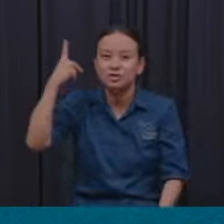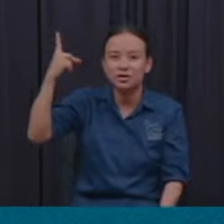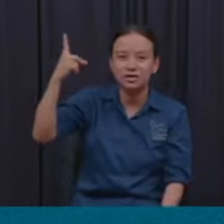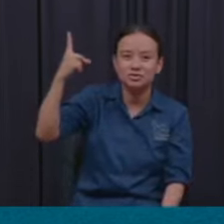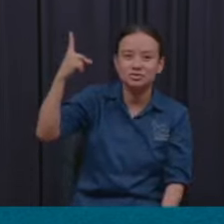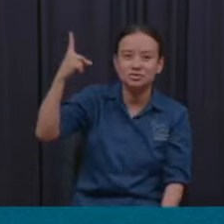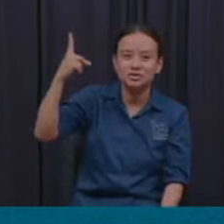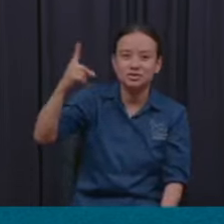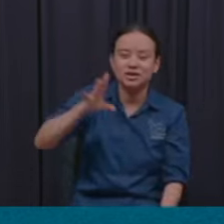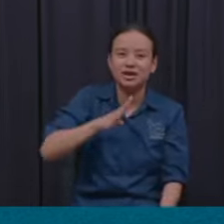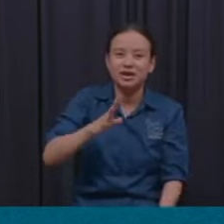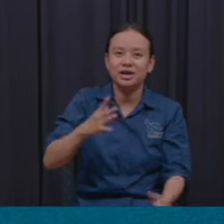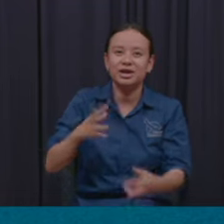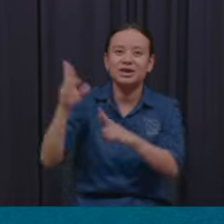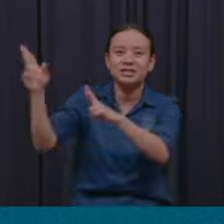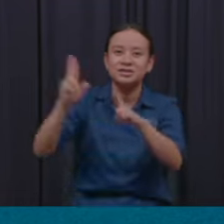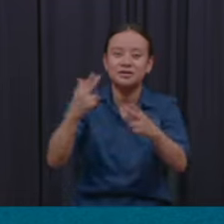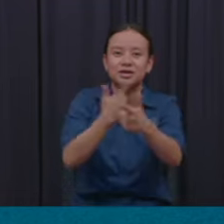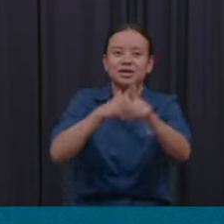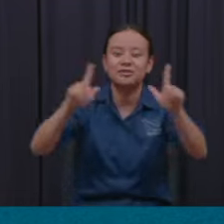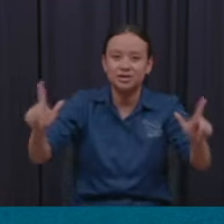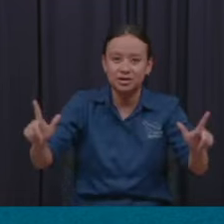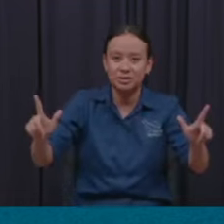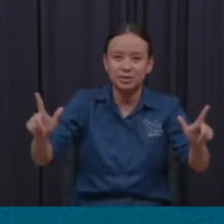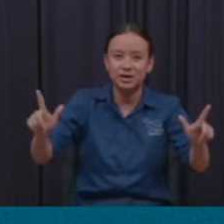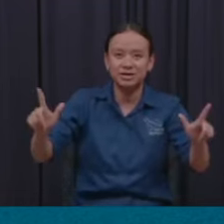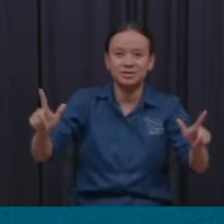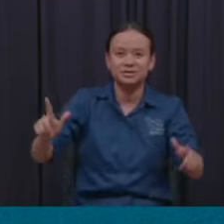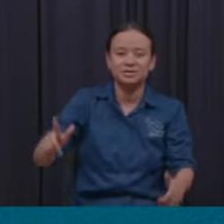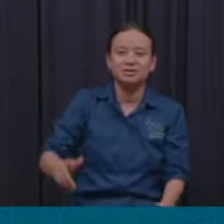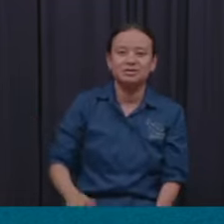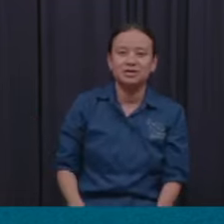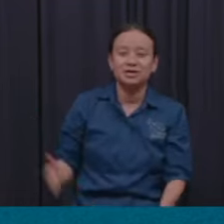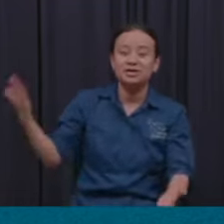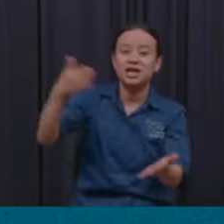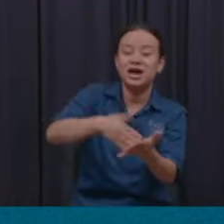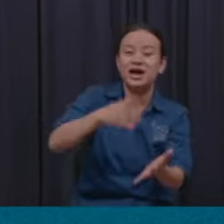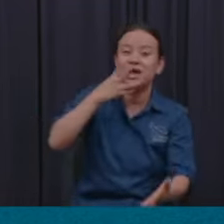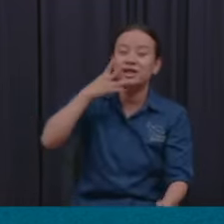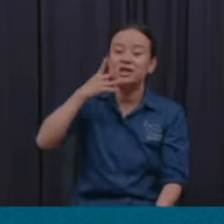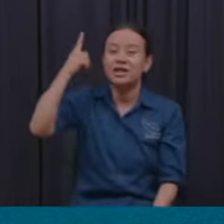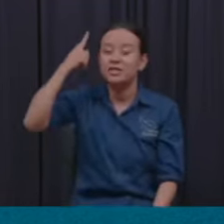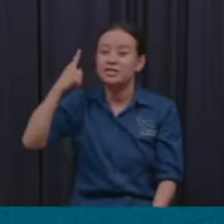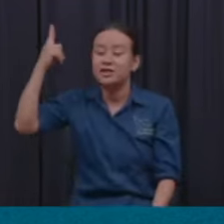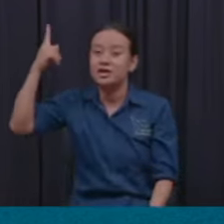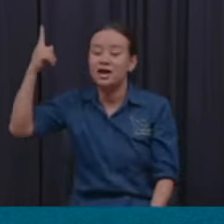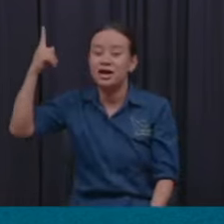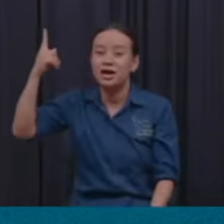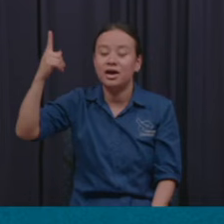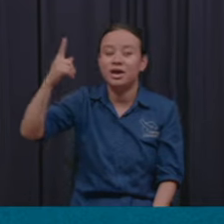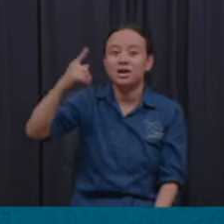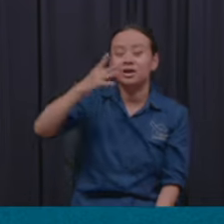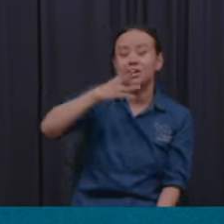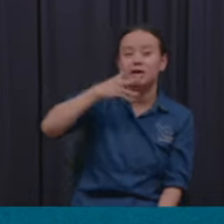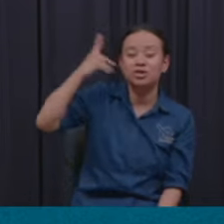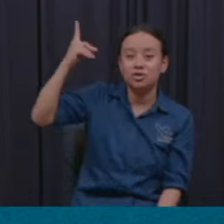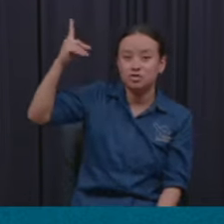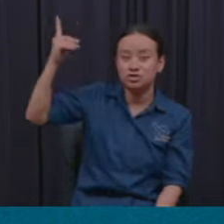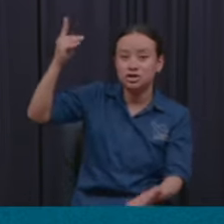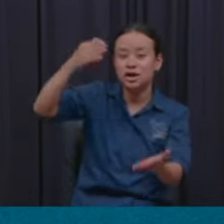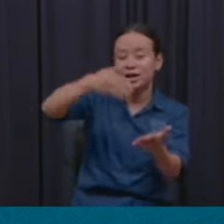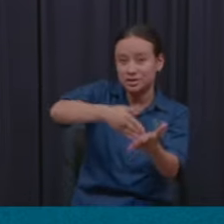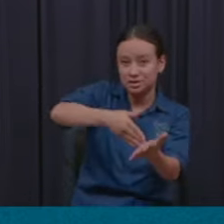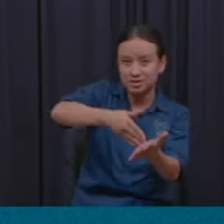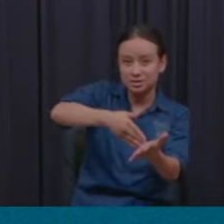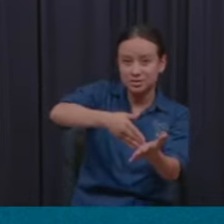liberados. Mientras más se acerca el día en que Cristo viene a levantar su iglesia, la batalla para tratar